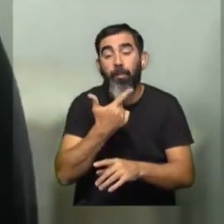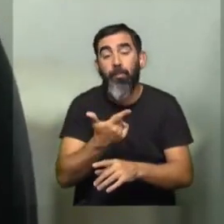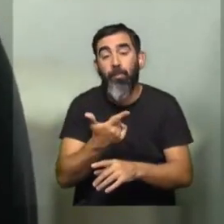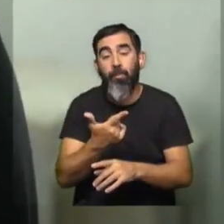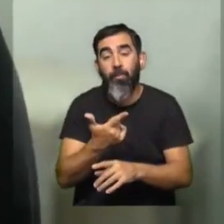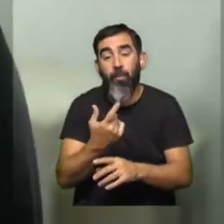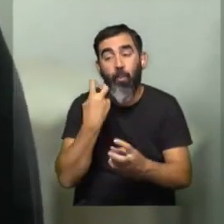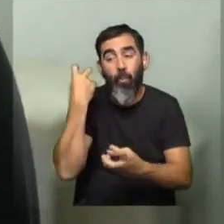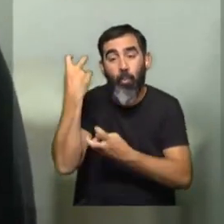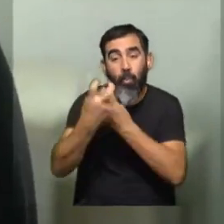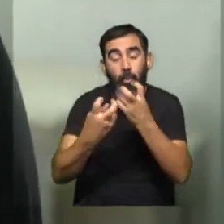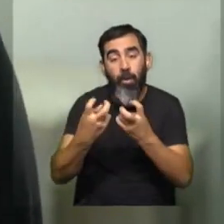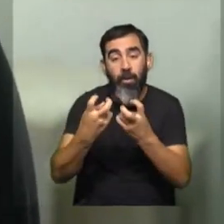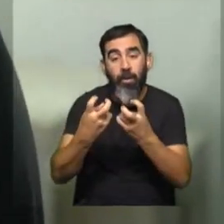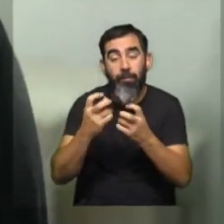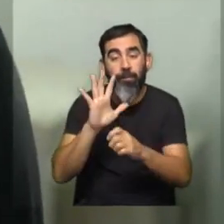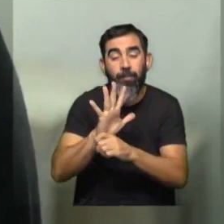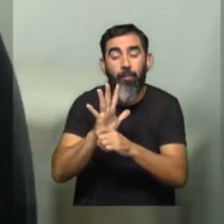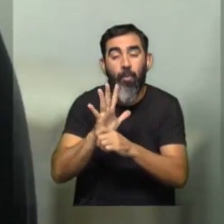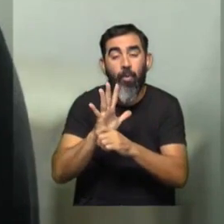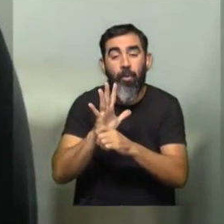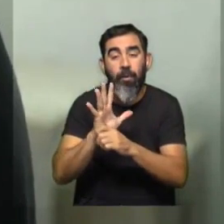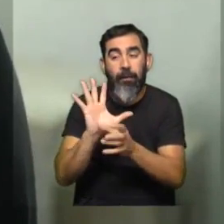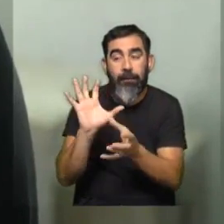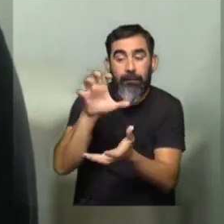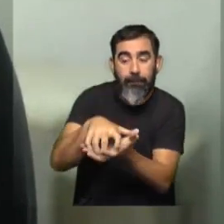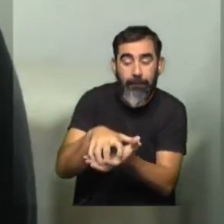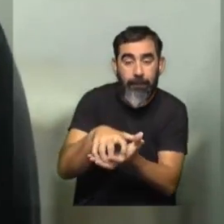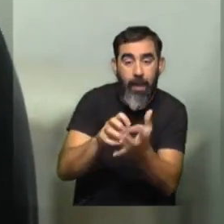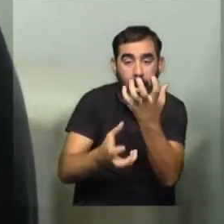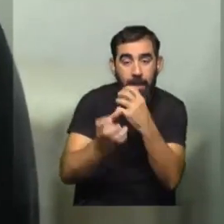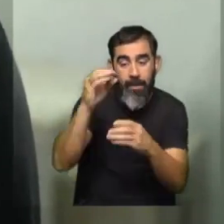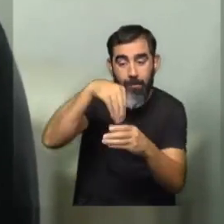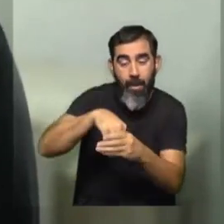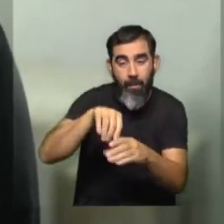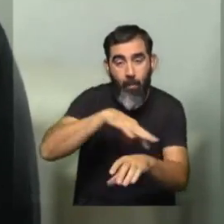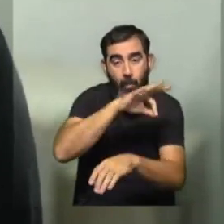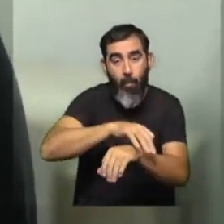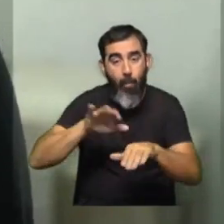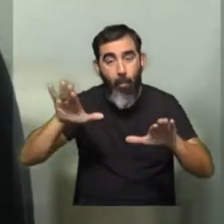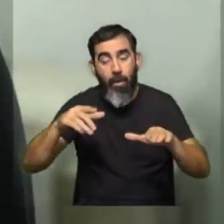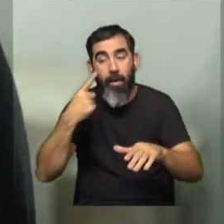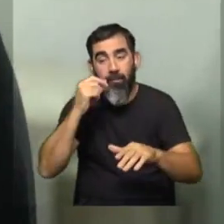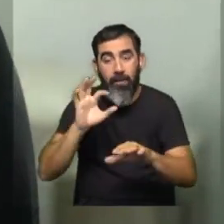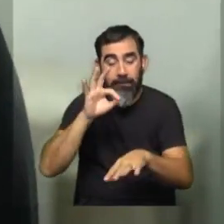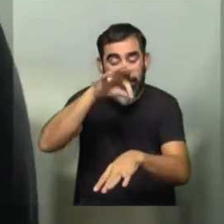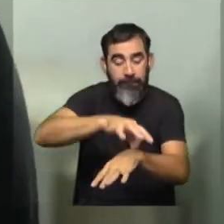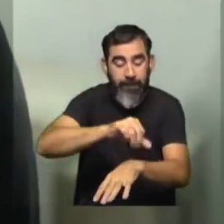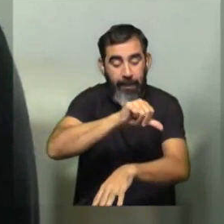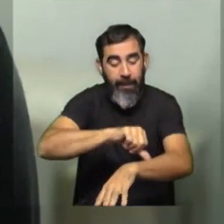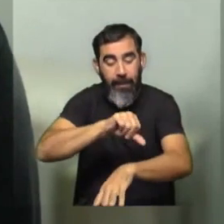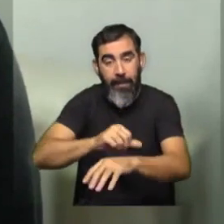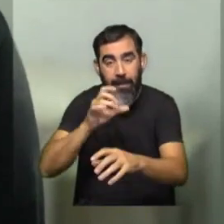conseguir generar una trampa que atraiga a estos animales, a estas moscas, y evitar que vayan a las